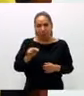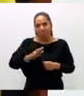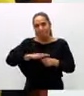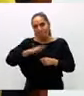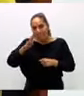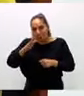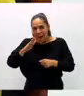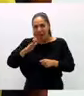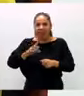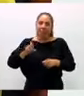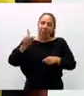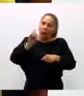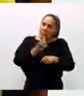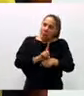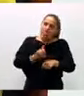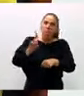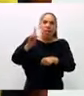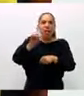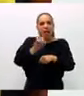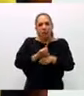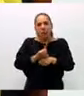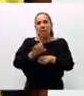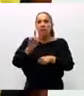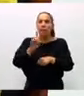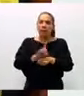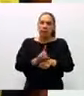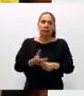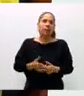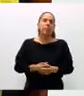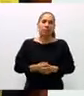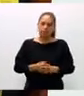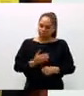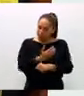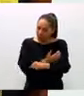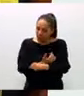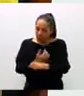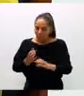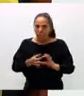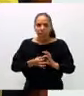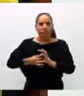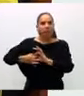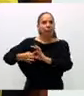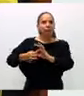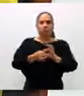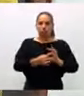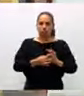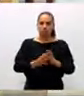de reflexión, acción, reflexión y con un acompañamiento muy cercano.